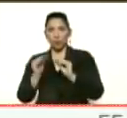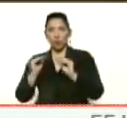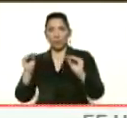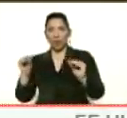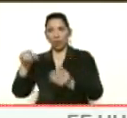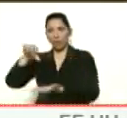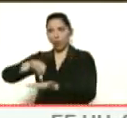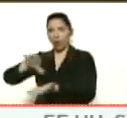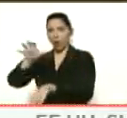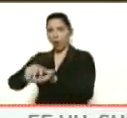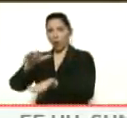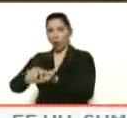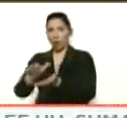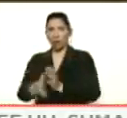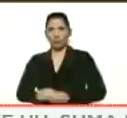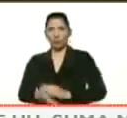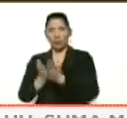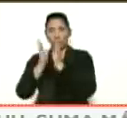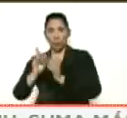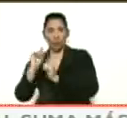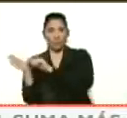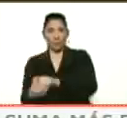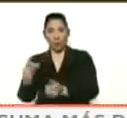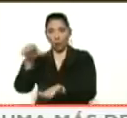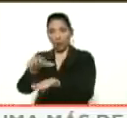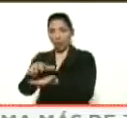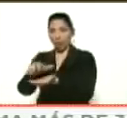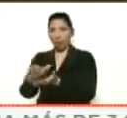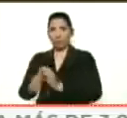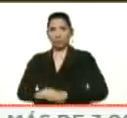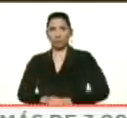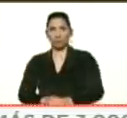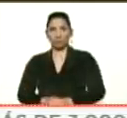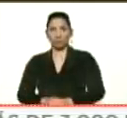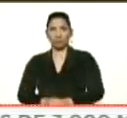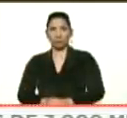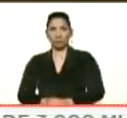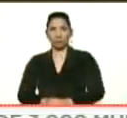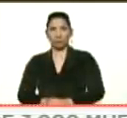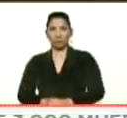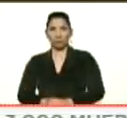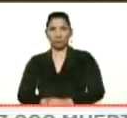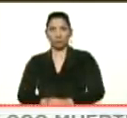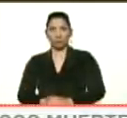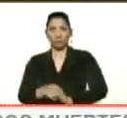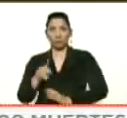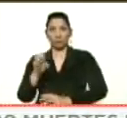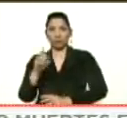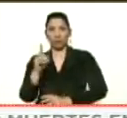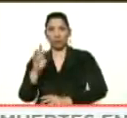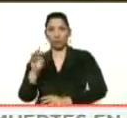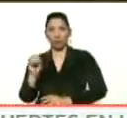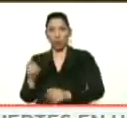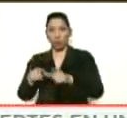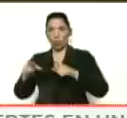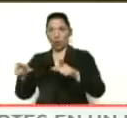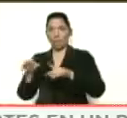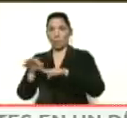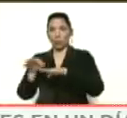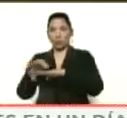foco de la escuela de béisbol del sector Pedro González en el